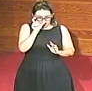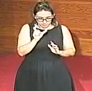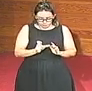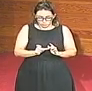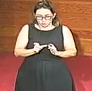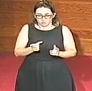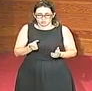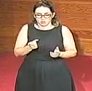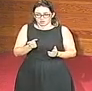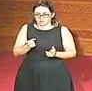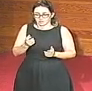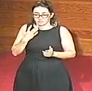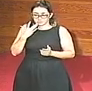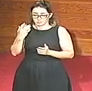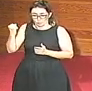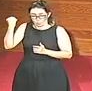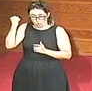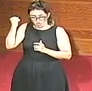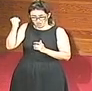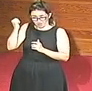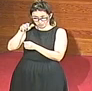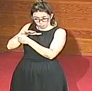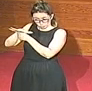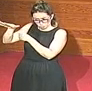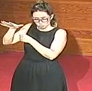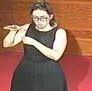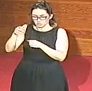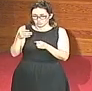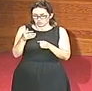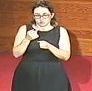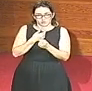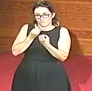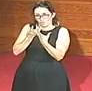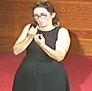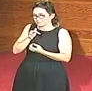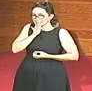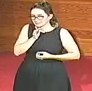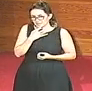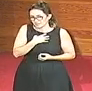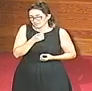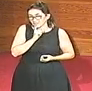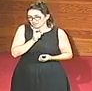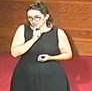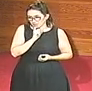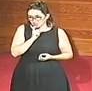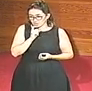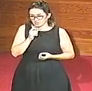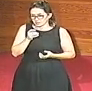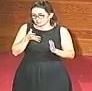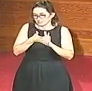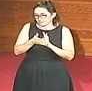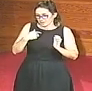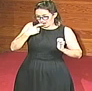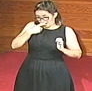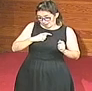poder, ¿no? Que los poderes fácticos tienen realmente la sartén por el mango y por ello el periodista tiene que ser casi un héroe para poder dar